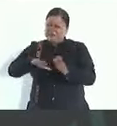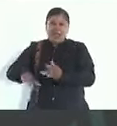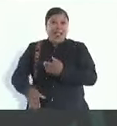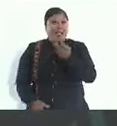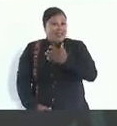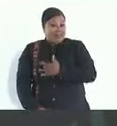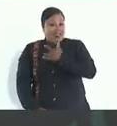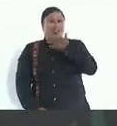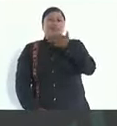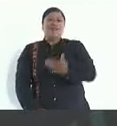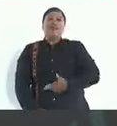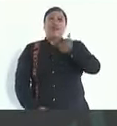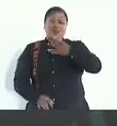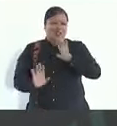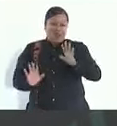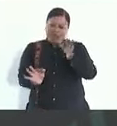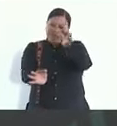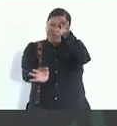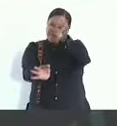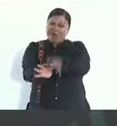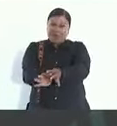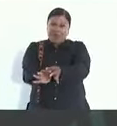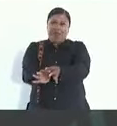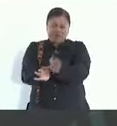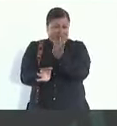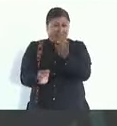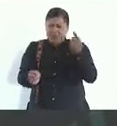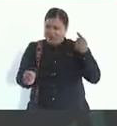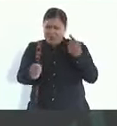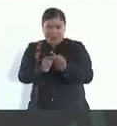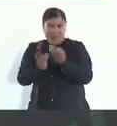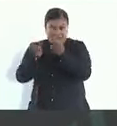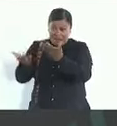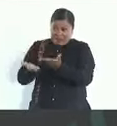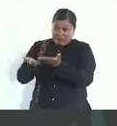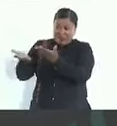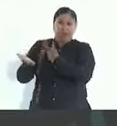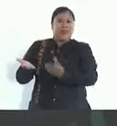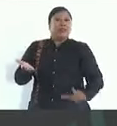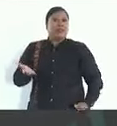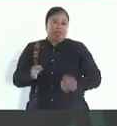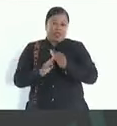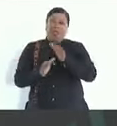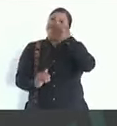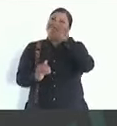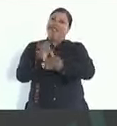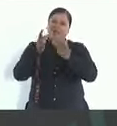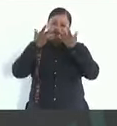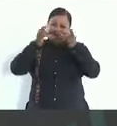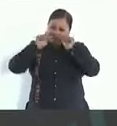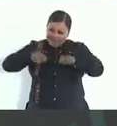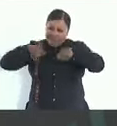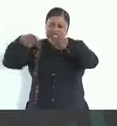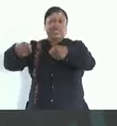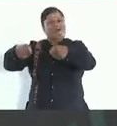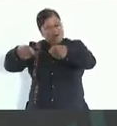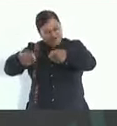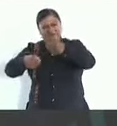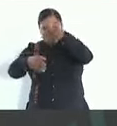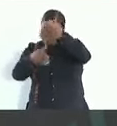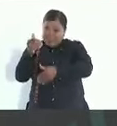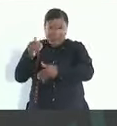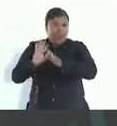satisfacción que el deber cumplido. Por todo ello, señor presidente, concluye su mandato, sí, pero usted no